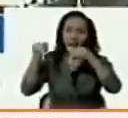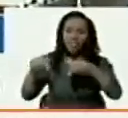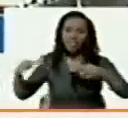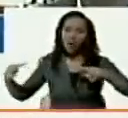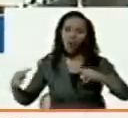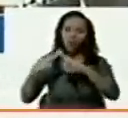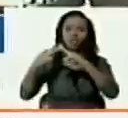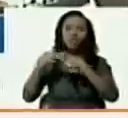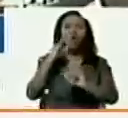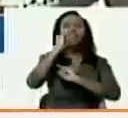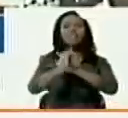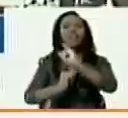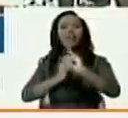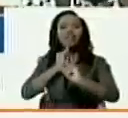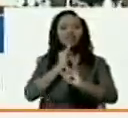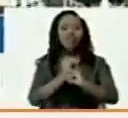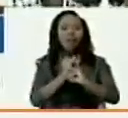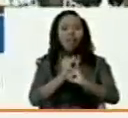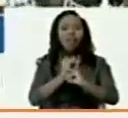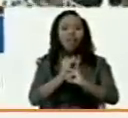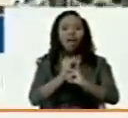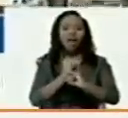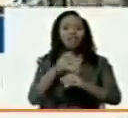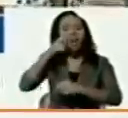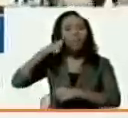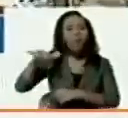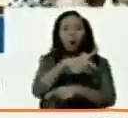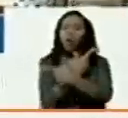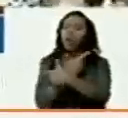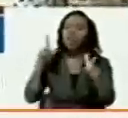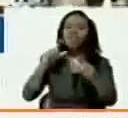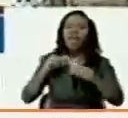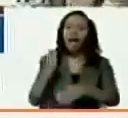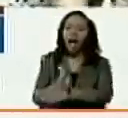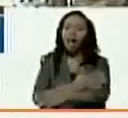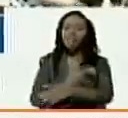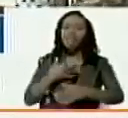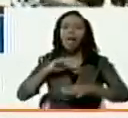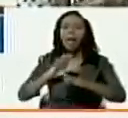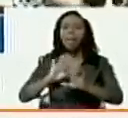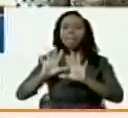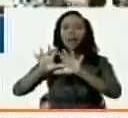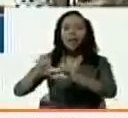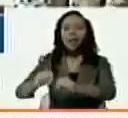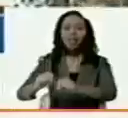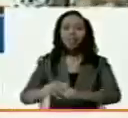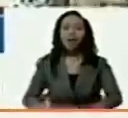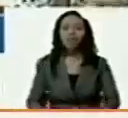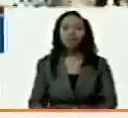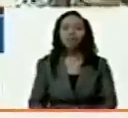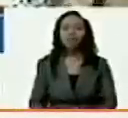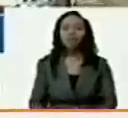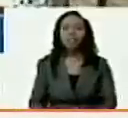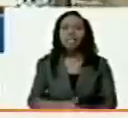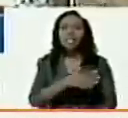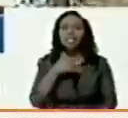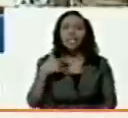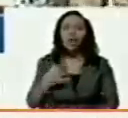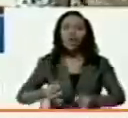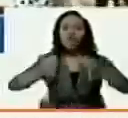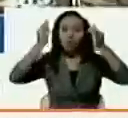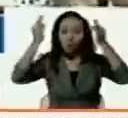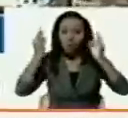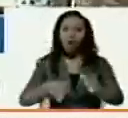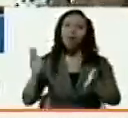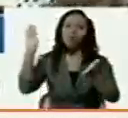encuentro internacional de pueblos libres antiimperialistas. Quiero dejar formalmente